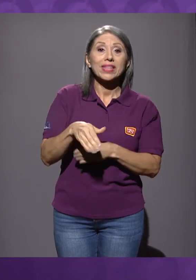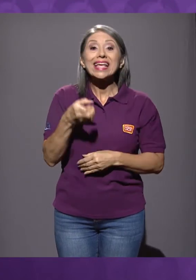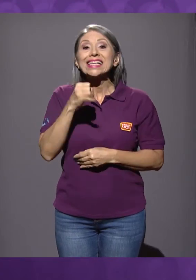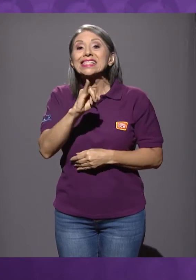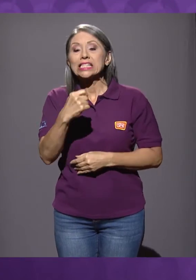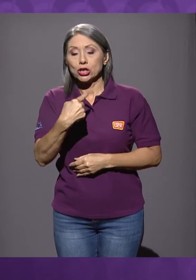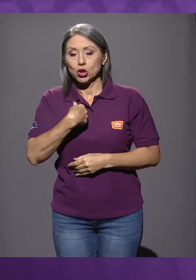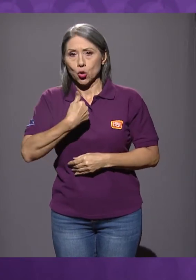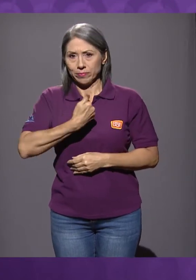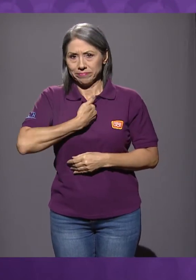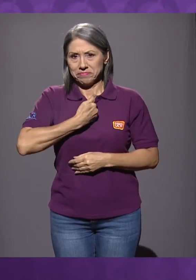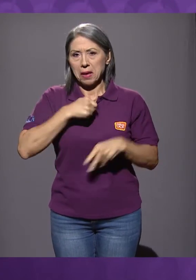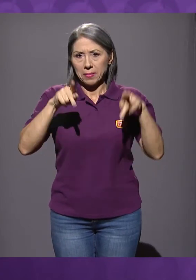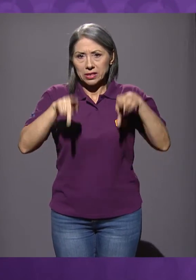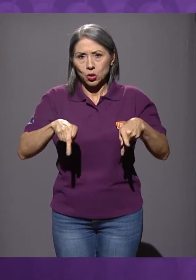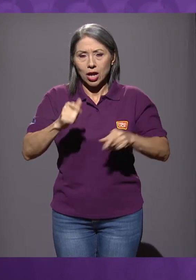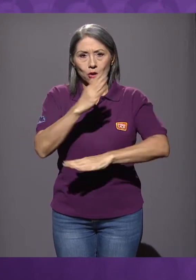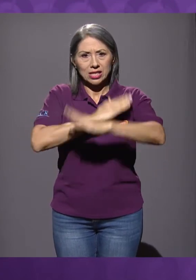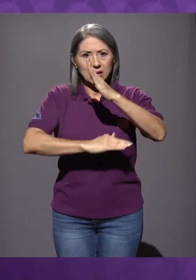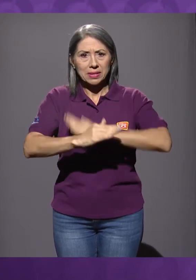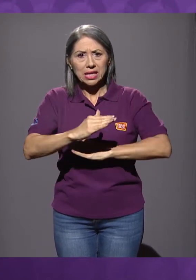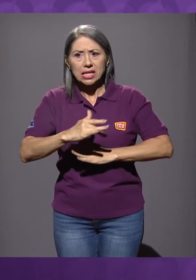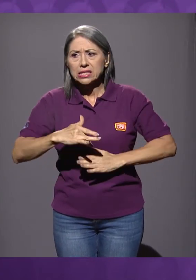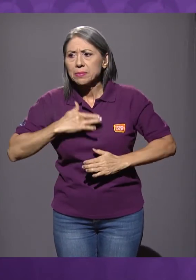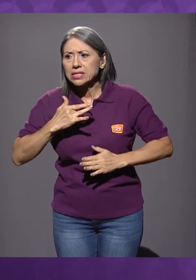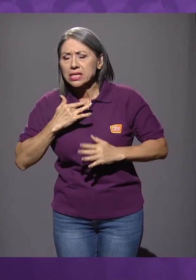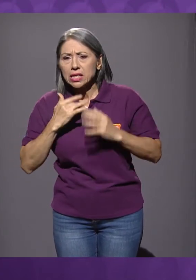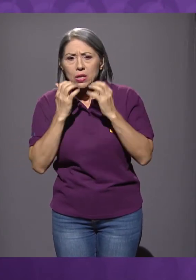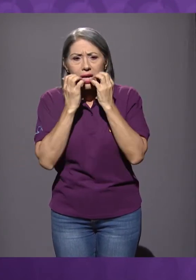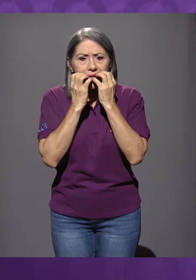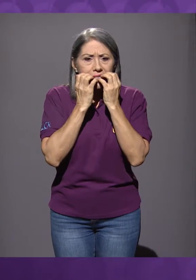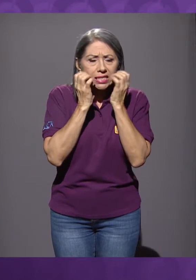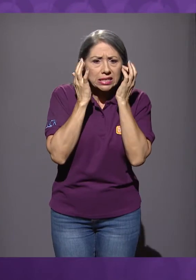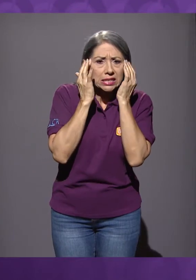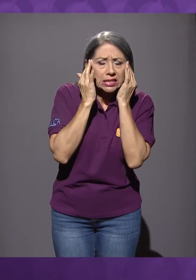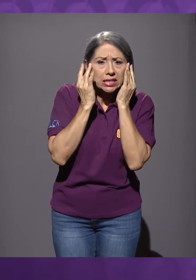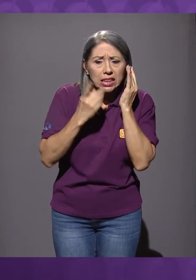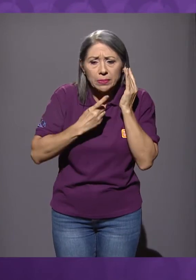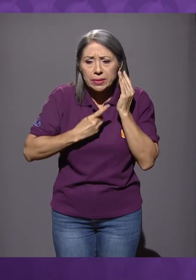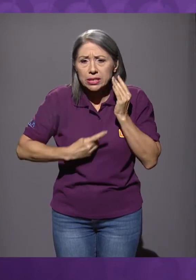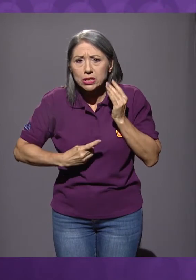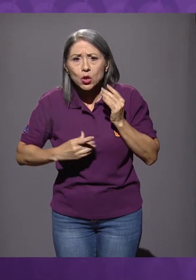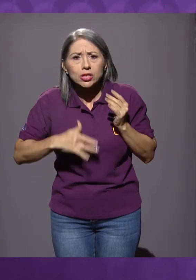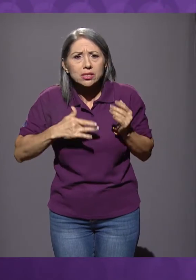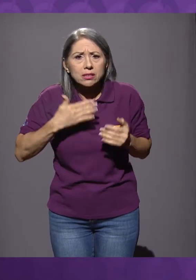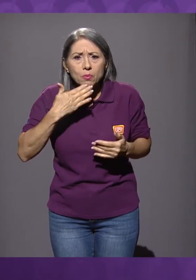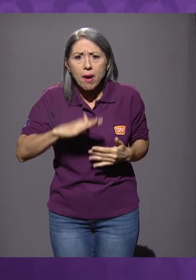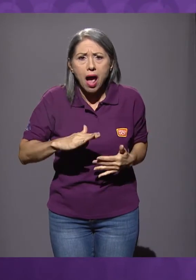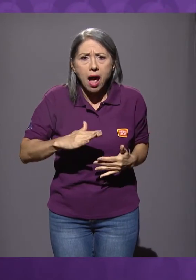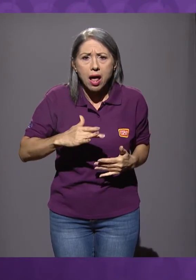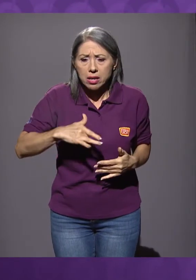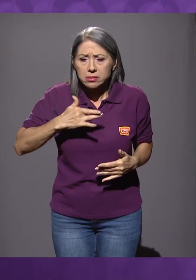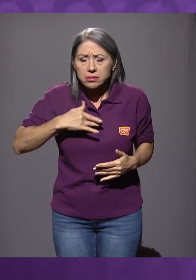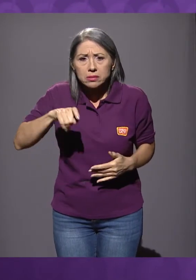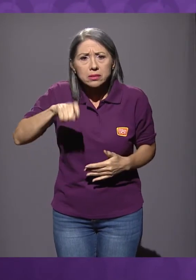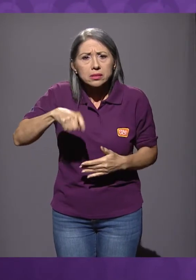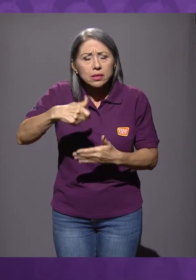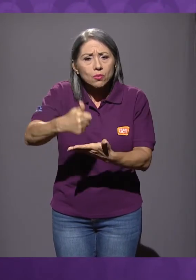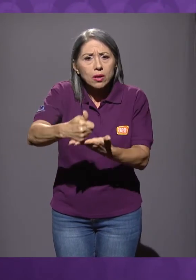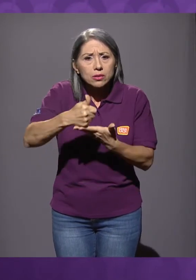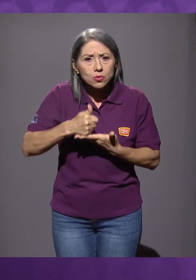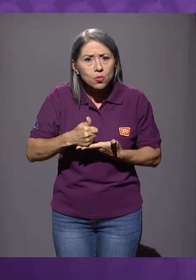con discapacidad y en este momento me siento con ansiedad, con depresión, me siento mal, siento que necesito